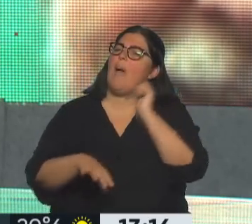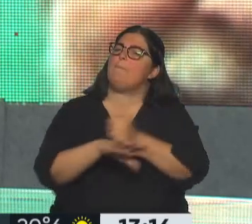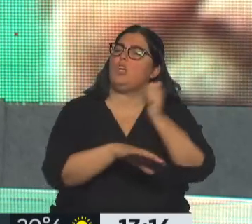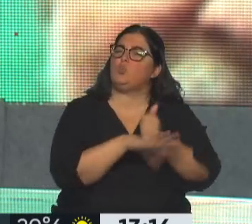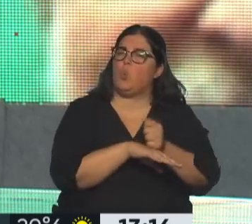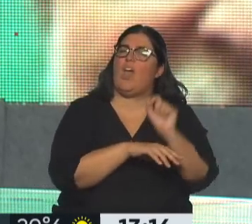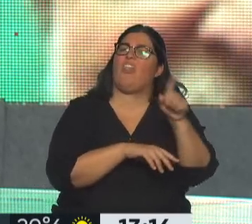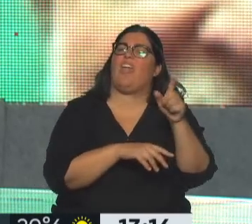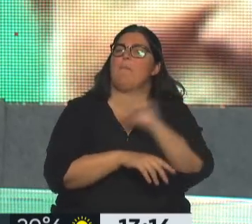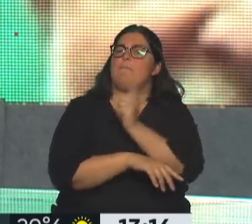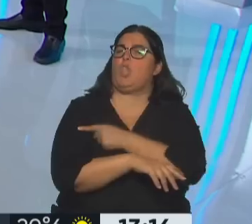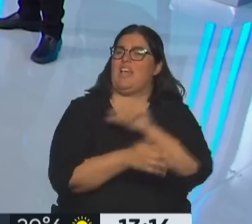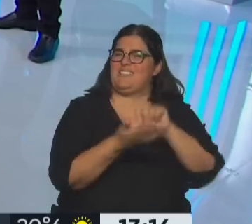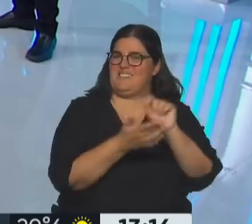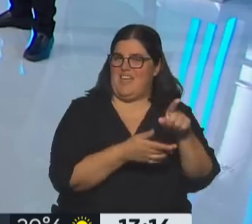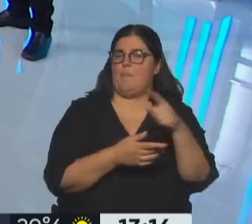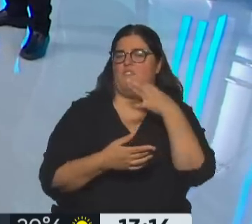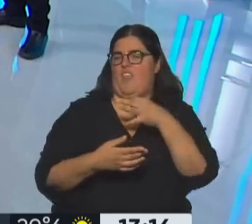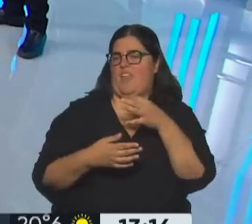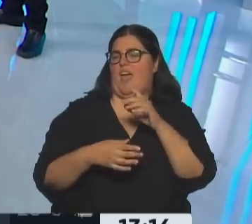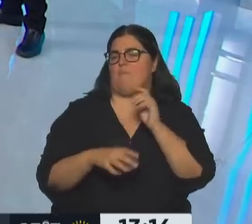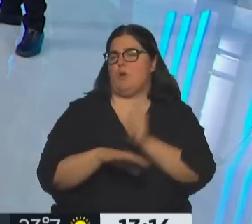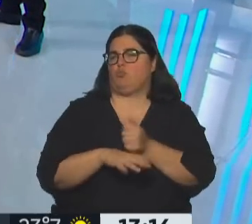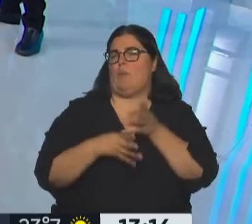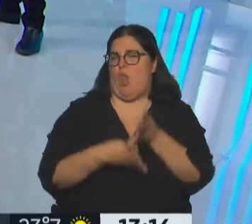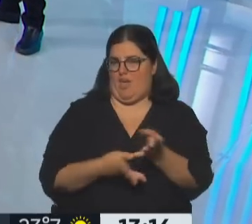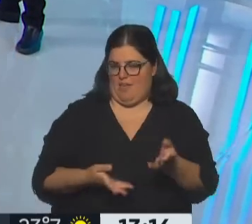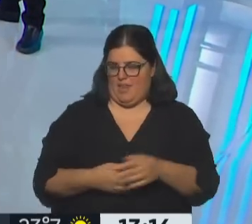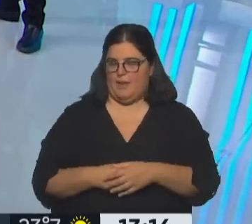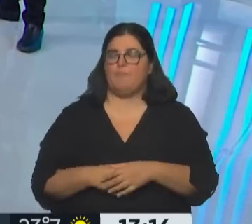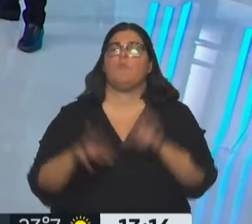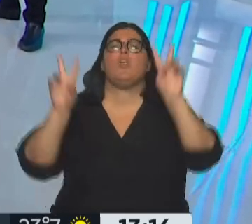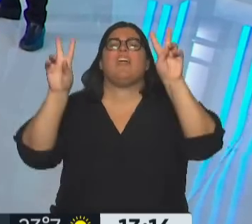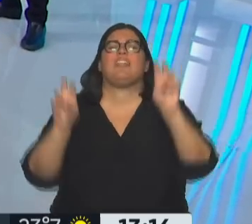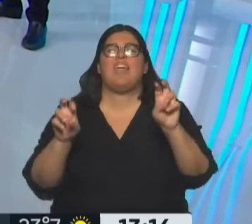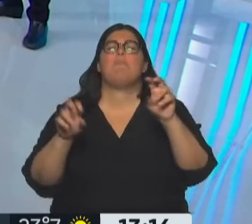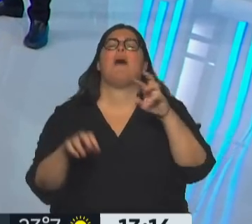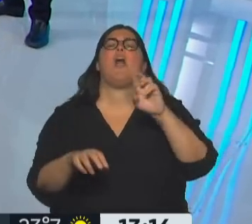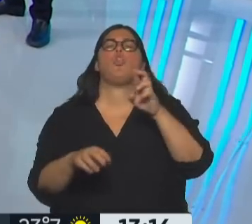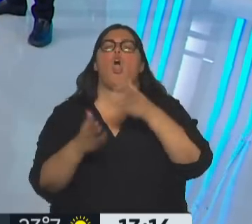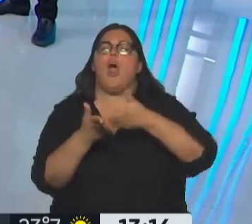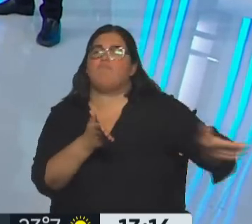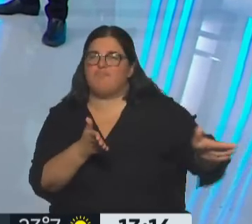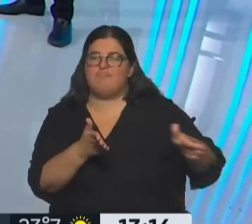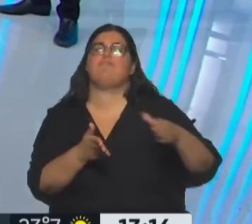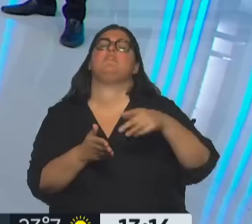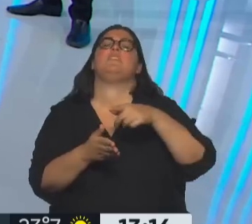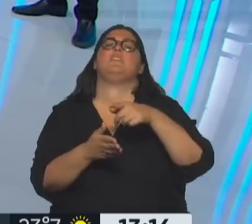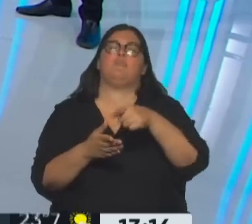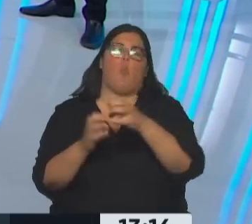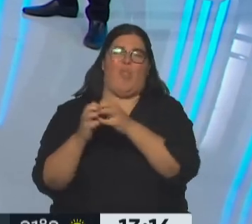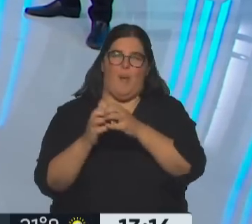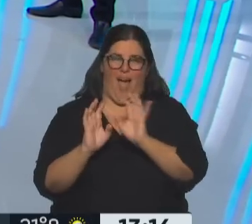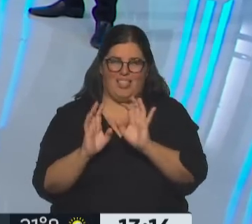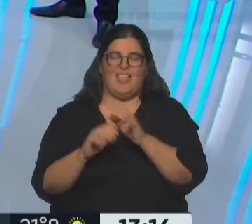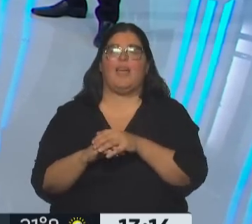en relación a la guerra. Y por respecto a la dolarización, a la desdolarización, que se pone medio en debate, yo creo